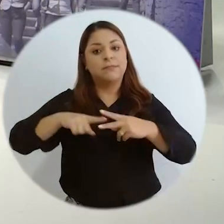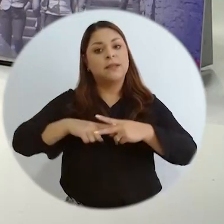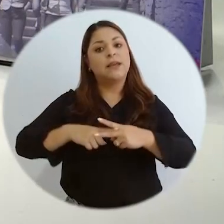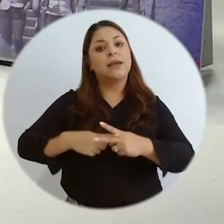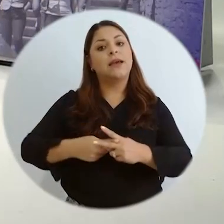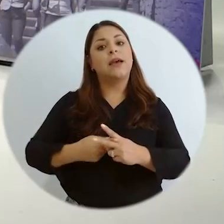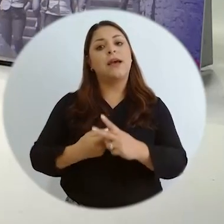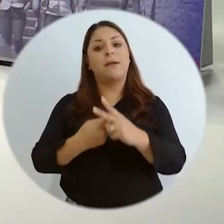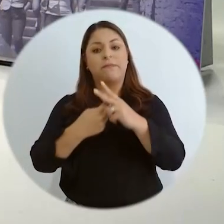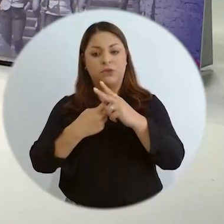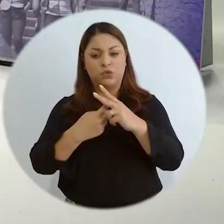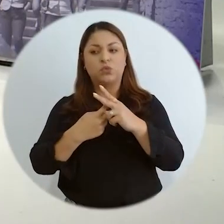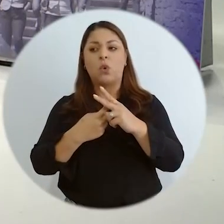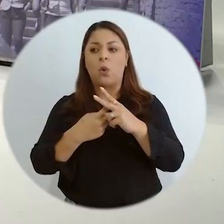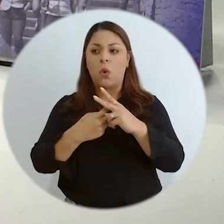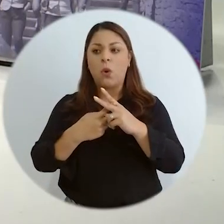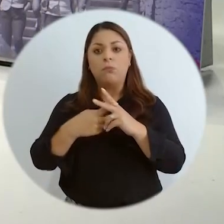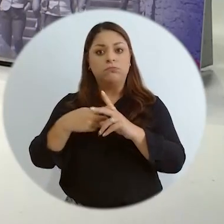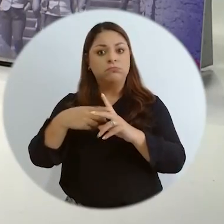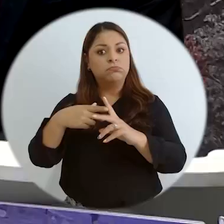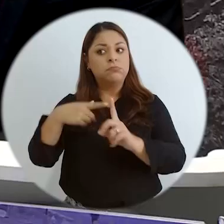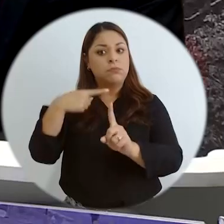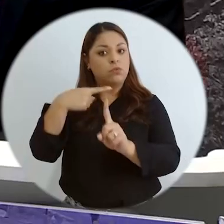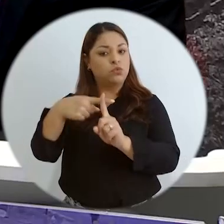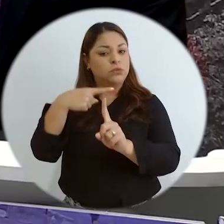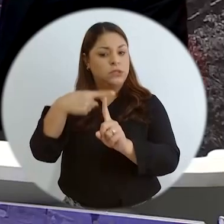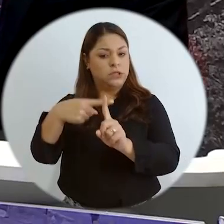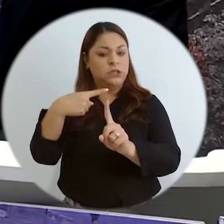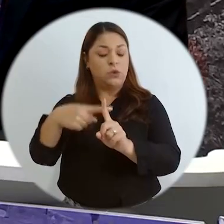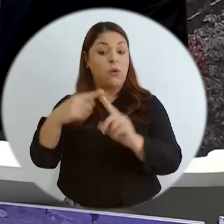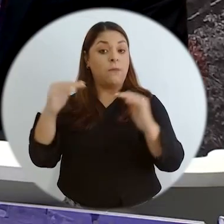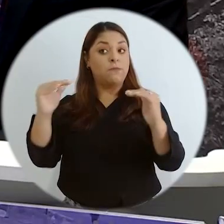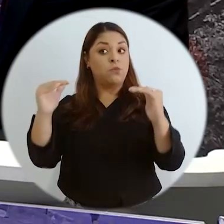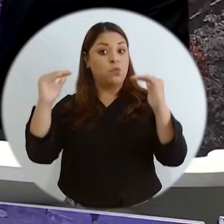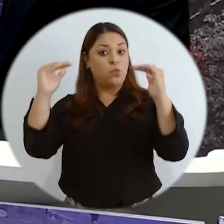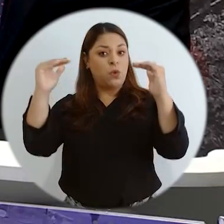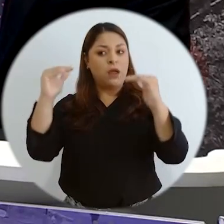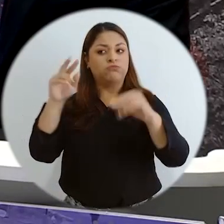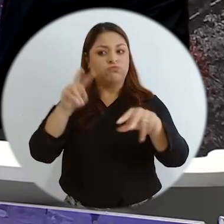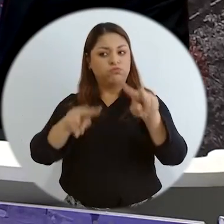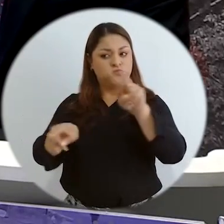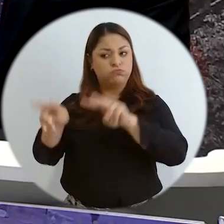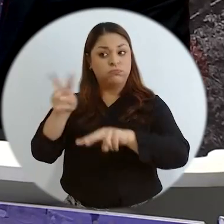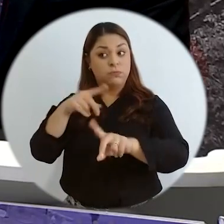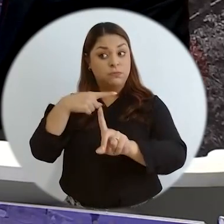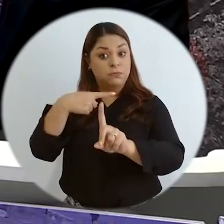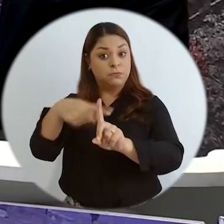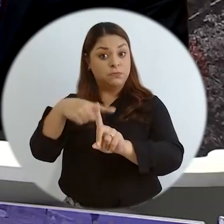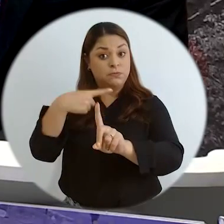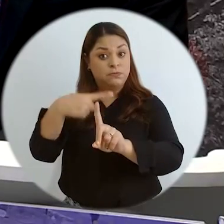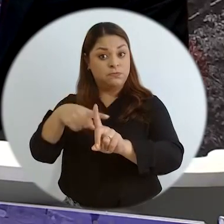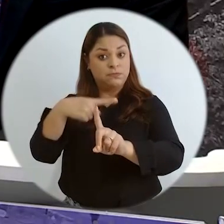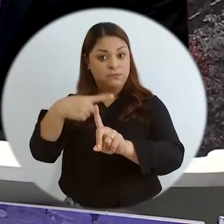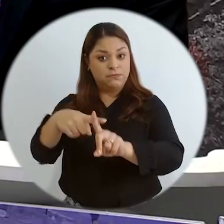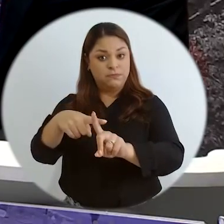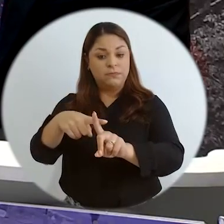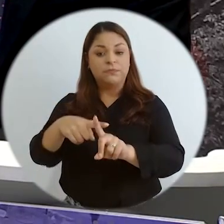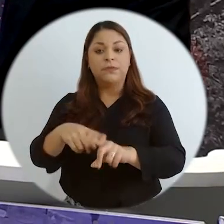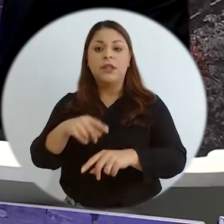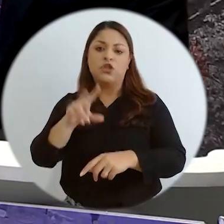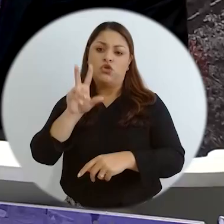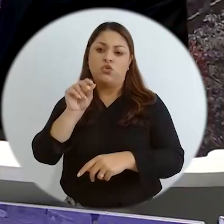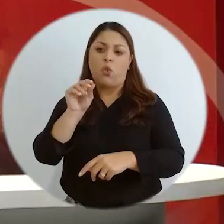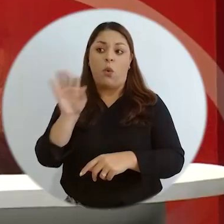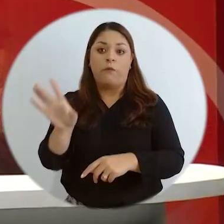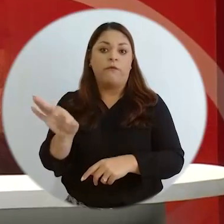con un alto nivel de expectativa positiva. Quiero recordar que llega al poder por balotaje. Él no llega al balotaje siendo